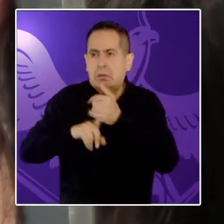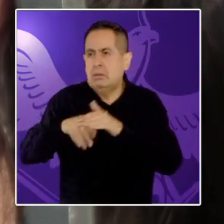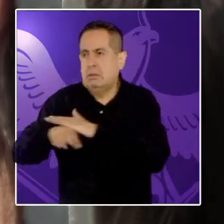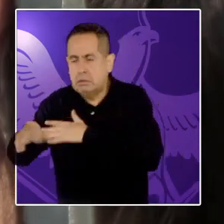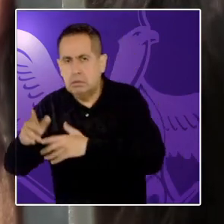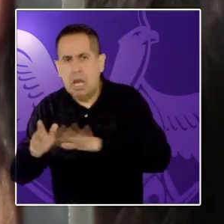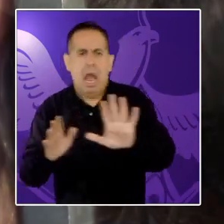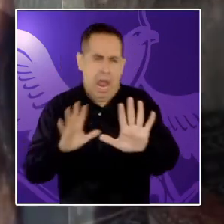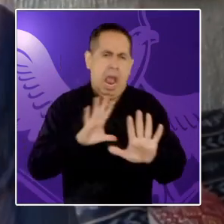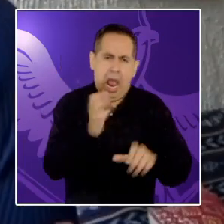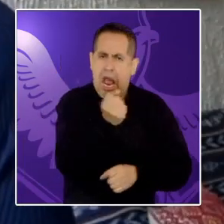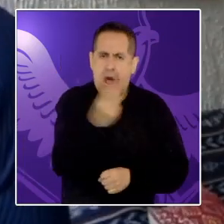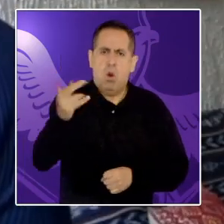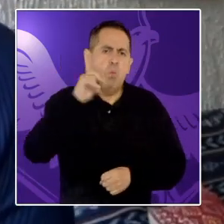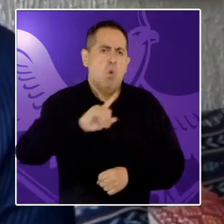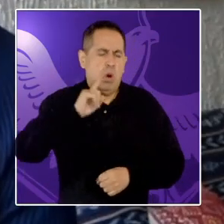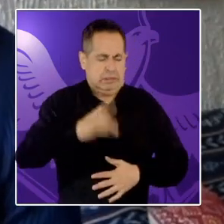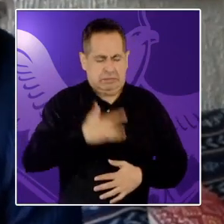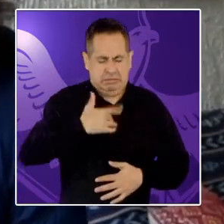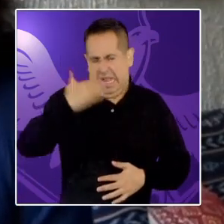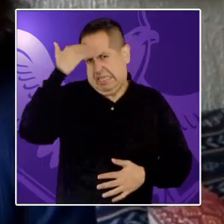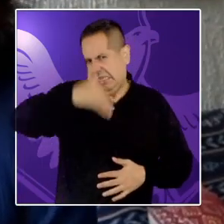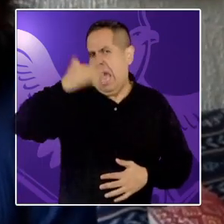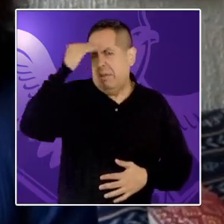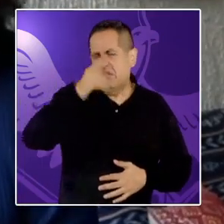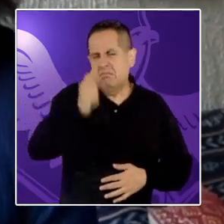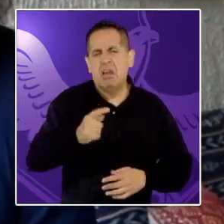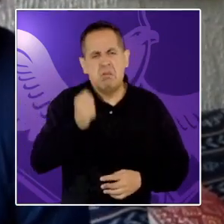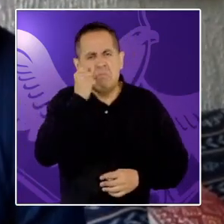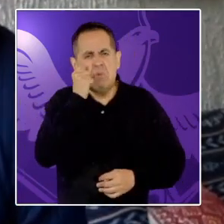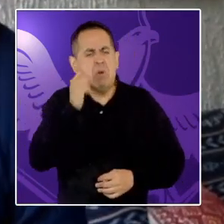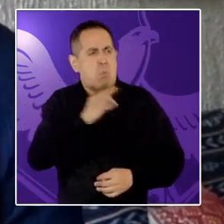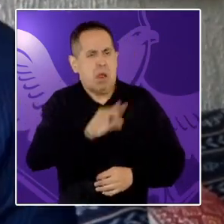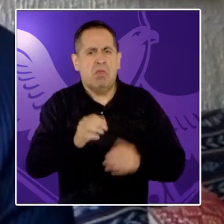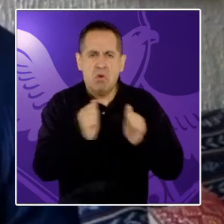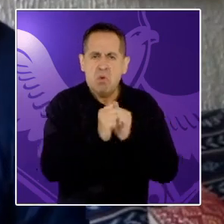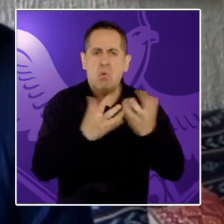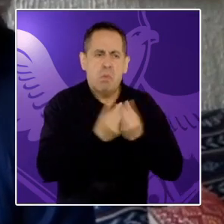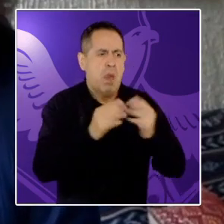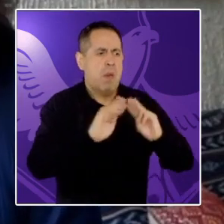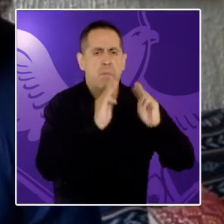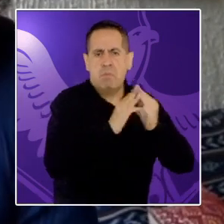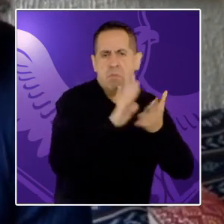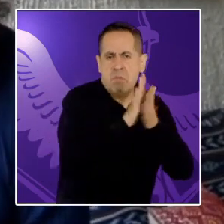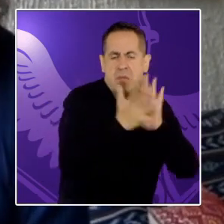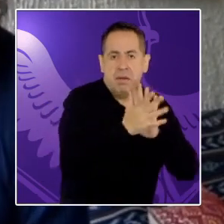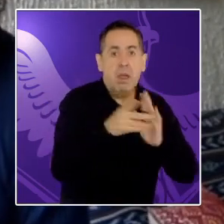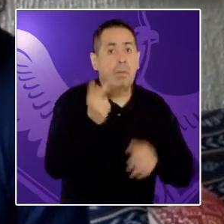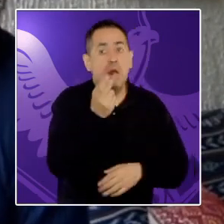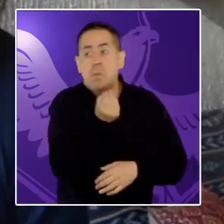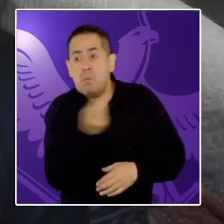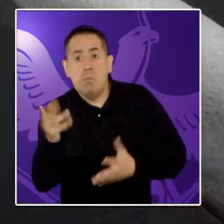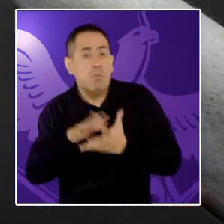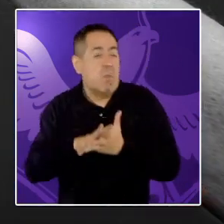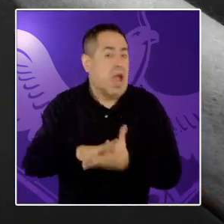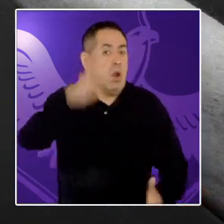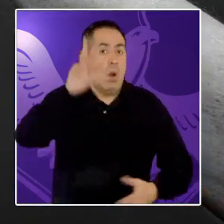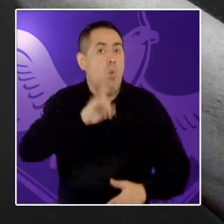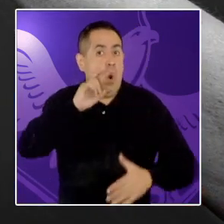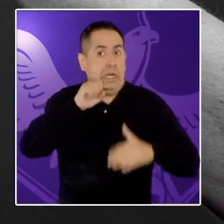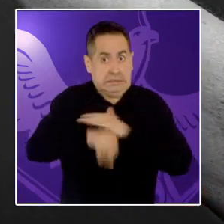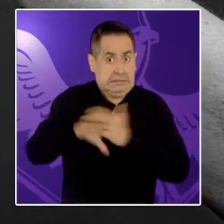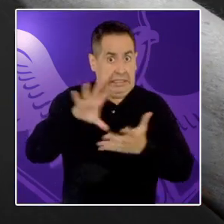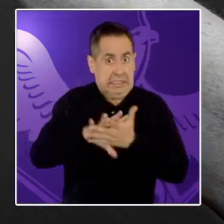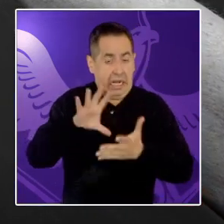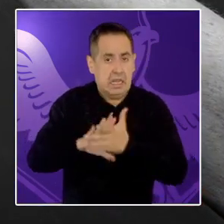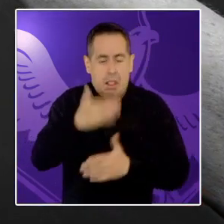que no existan mujeres que colaboren de manera consciente con las altas esferas del crimen organizado, pero las mujeres que están